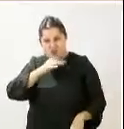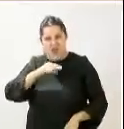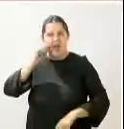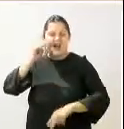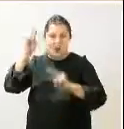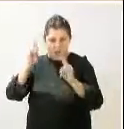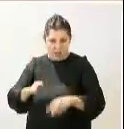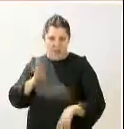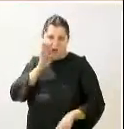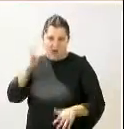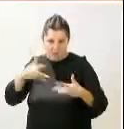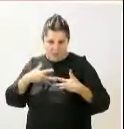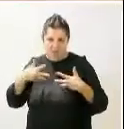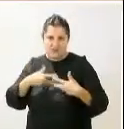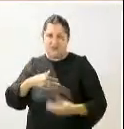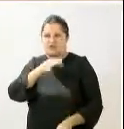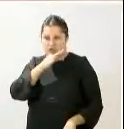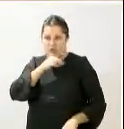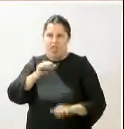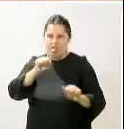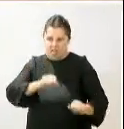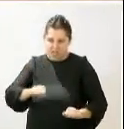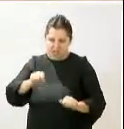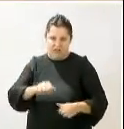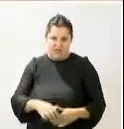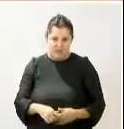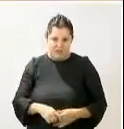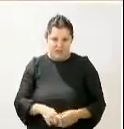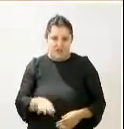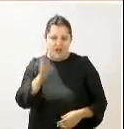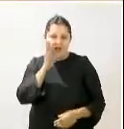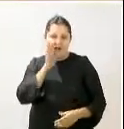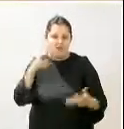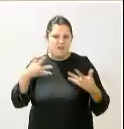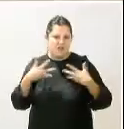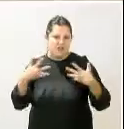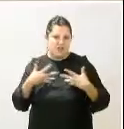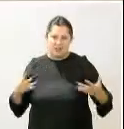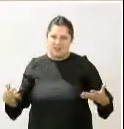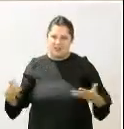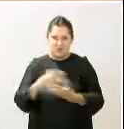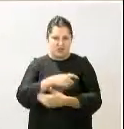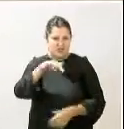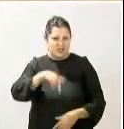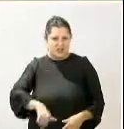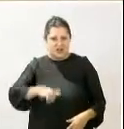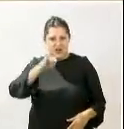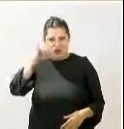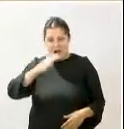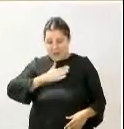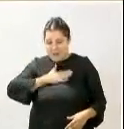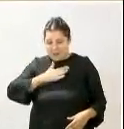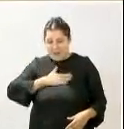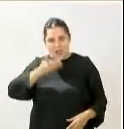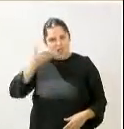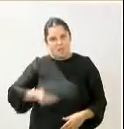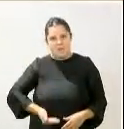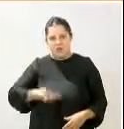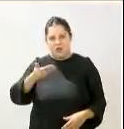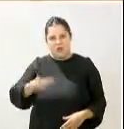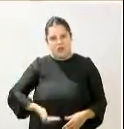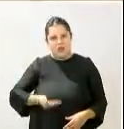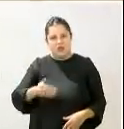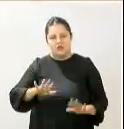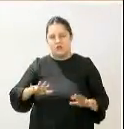víctimas. Todas las víctimas, desde luego todas las riojanas, son para mí importantes, pero no puedo dejar